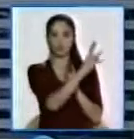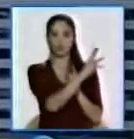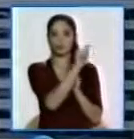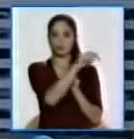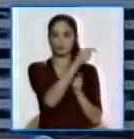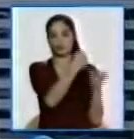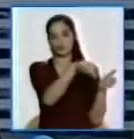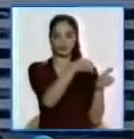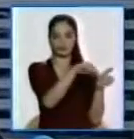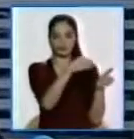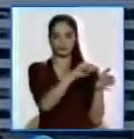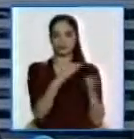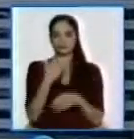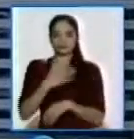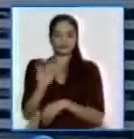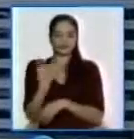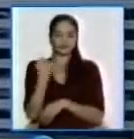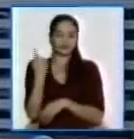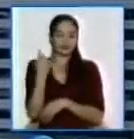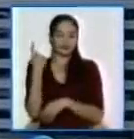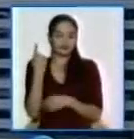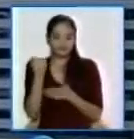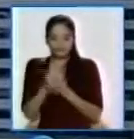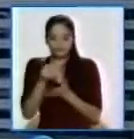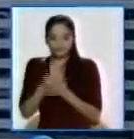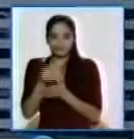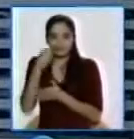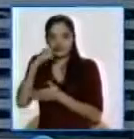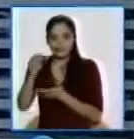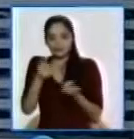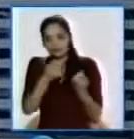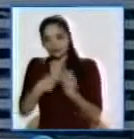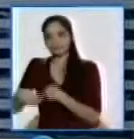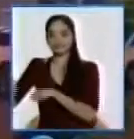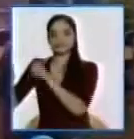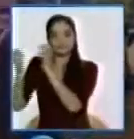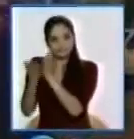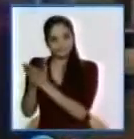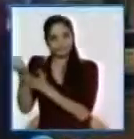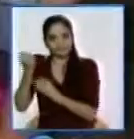noche y sola ha tenido que sacar adelante a su pequeña hija.